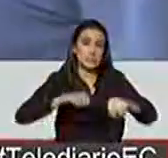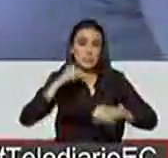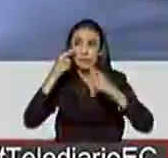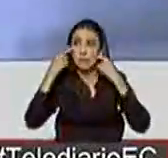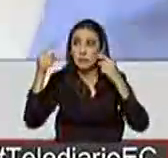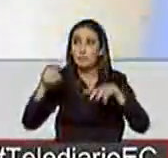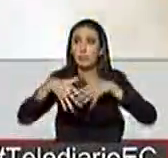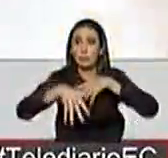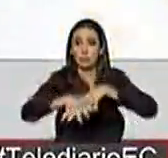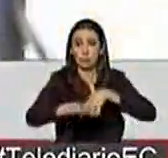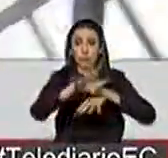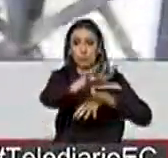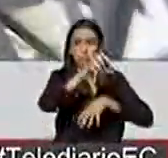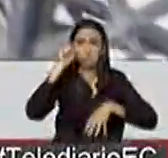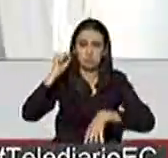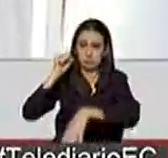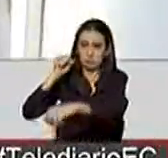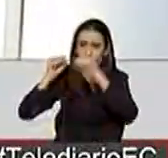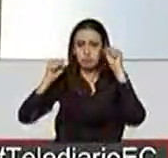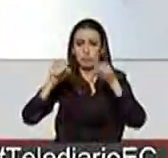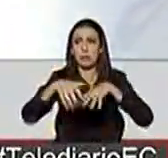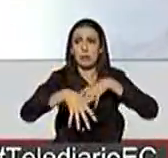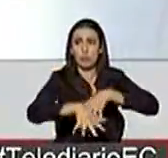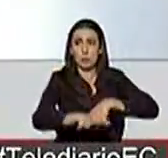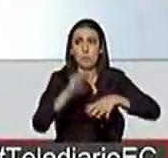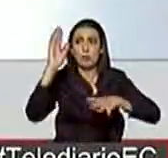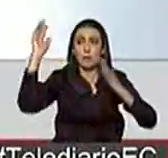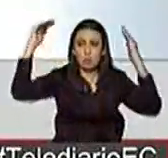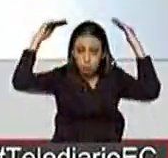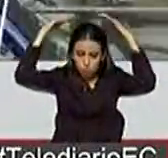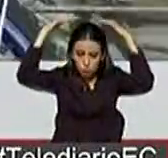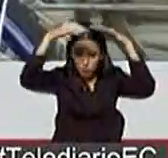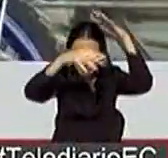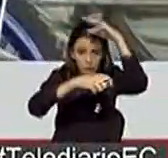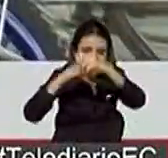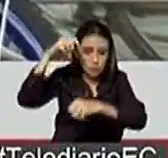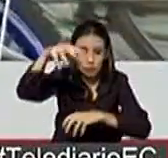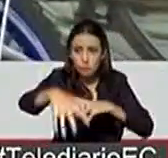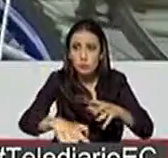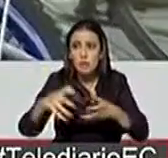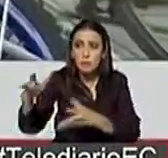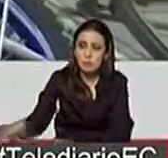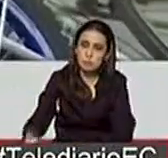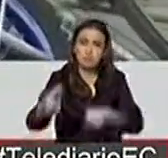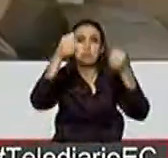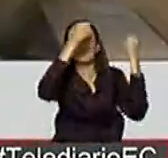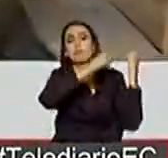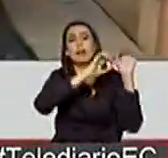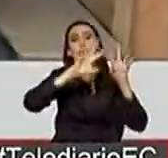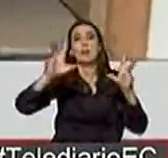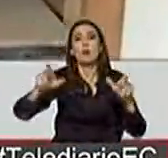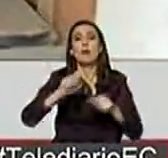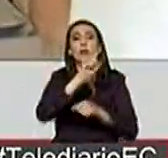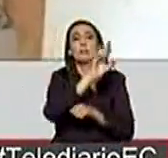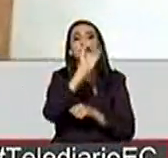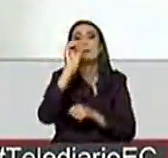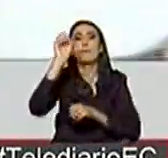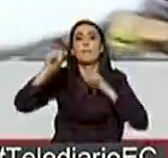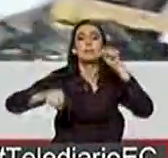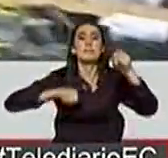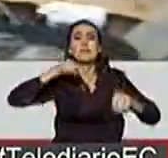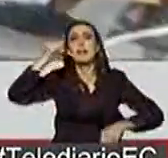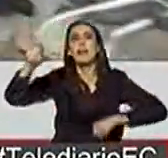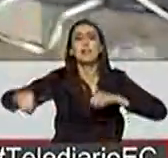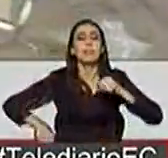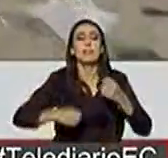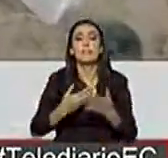forcejearon y rompieron las puertas se colaron por techos y ventanas y se llevaron más de 100 bicicletas repuestos y demás implementos